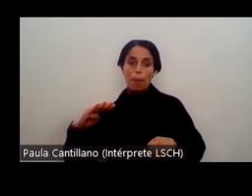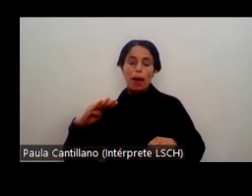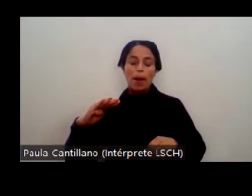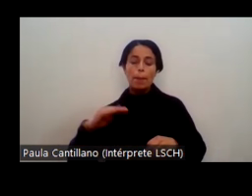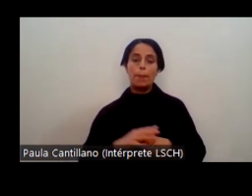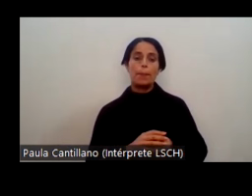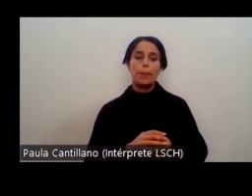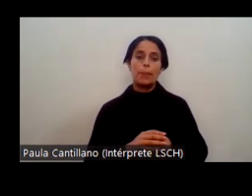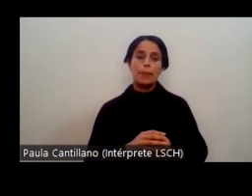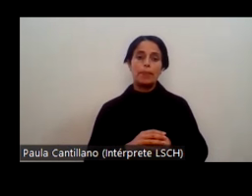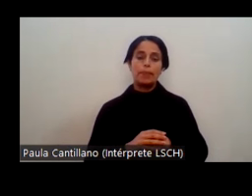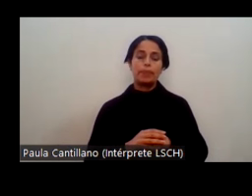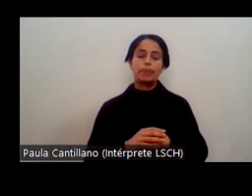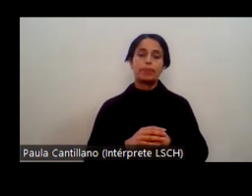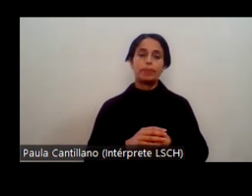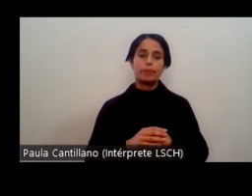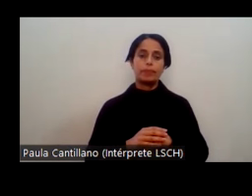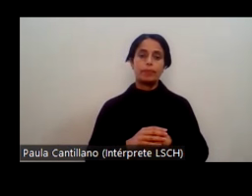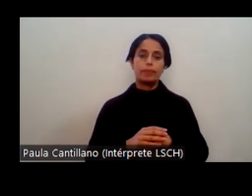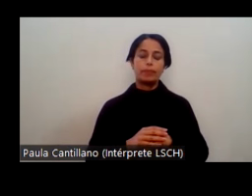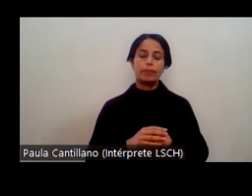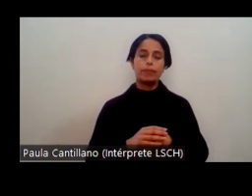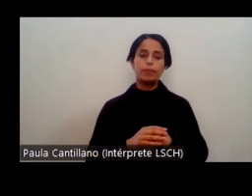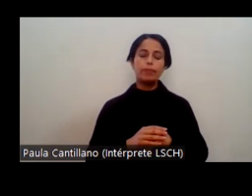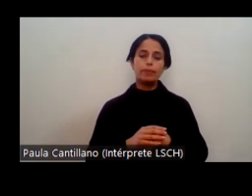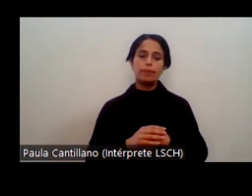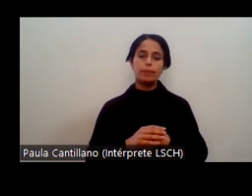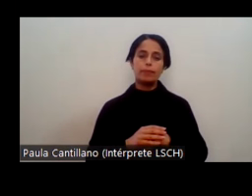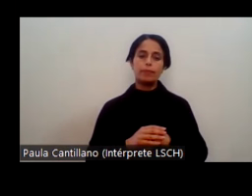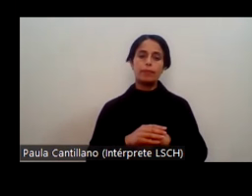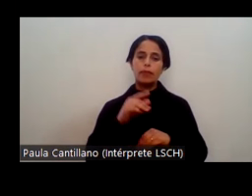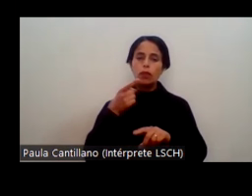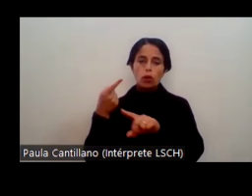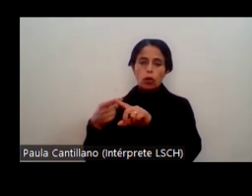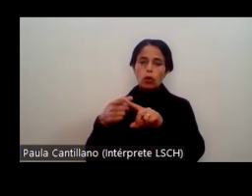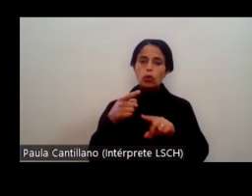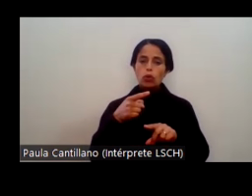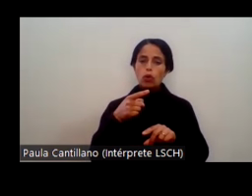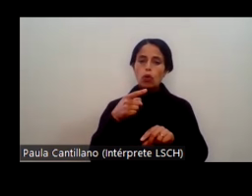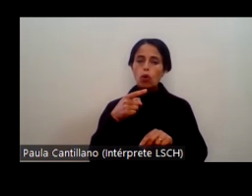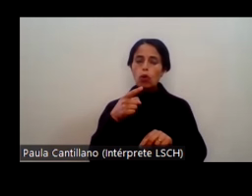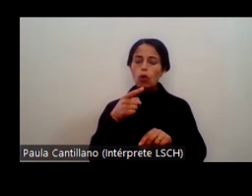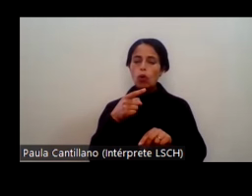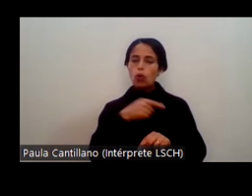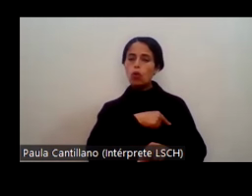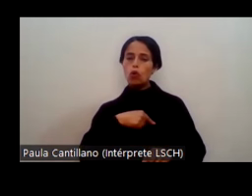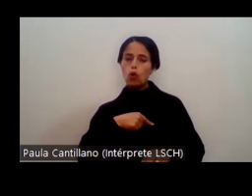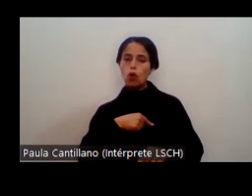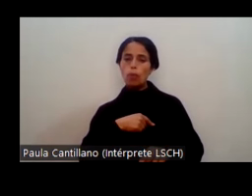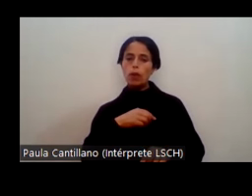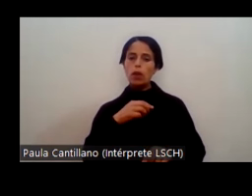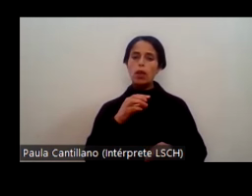salar propiamente tal. Eh, Estos otros nombres, en cambio, estos topónimos de acá,